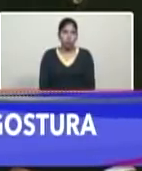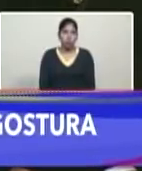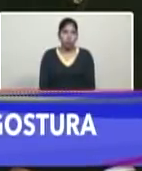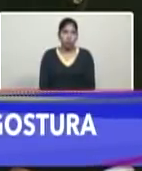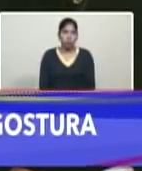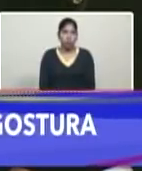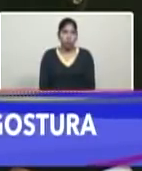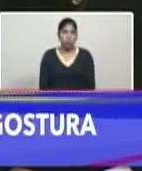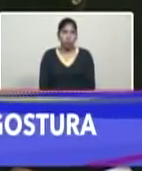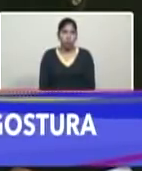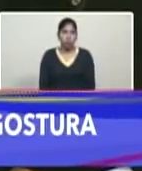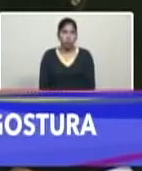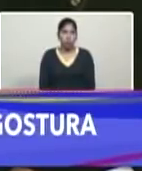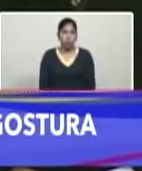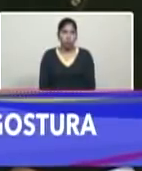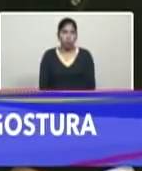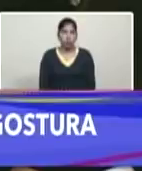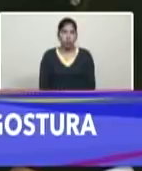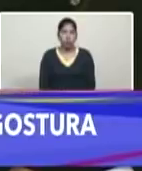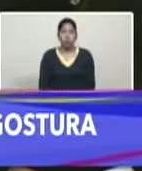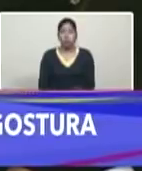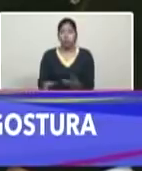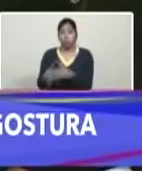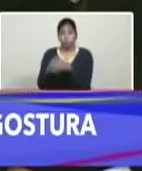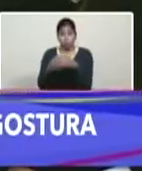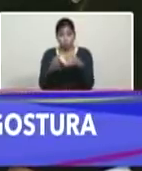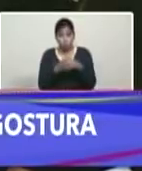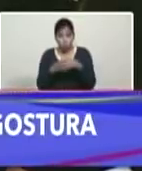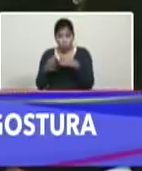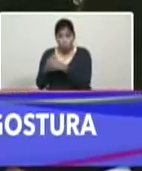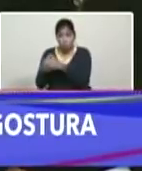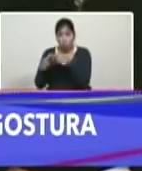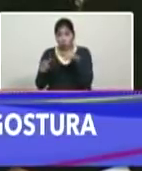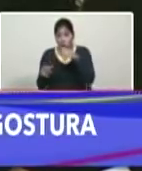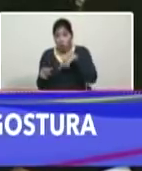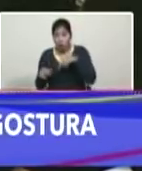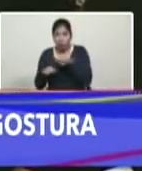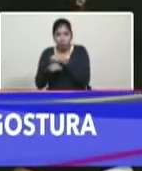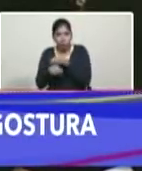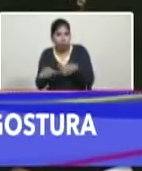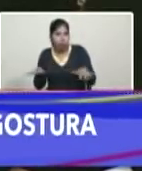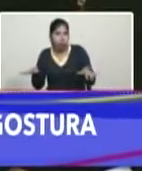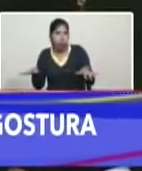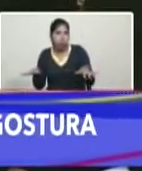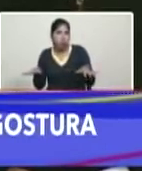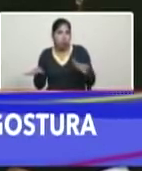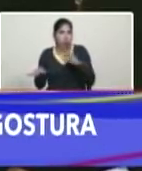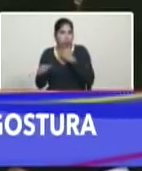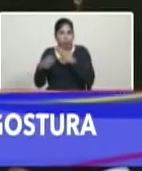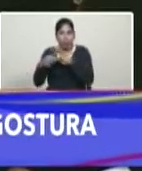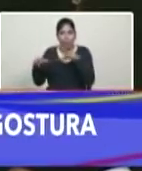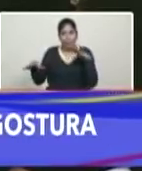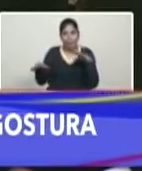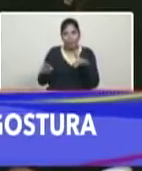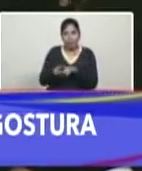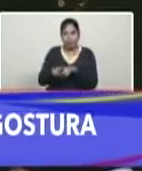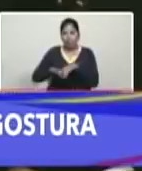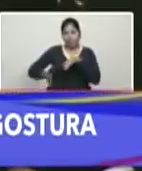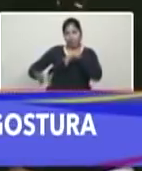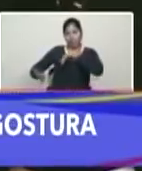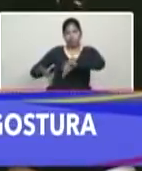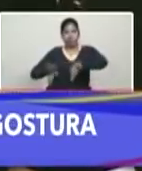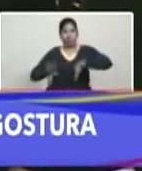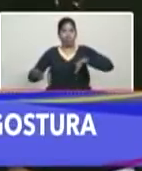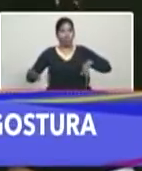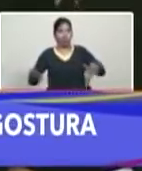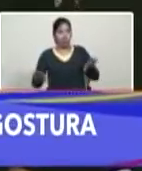Mientras las fuerzas patriotas estuvieron dispersas, divididas, y